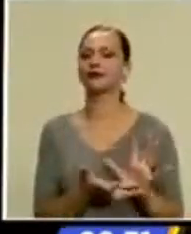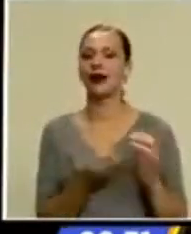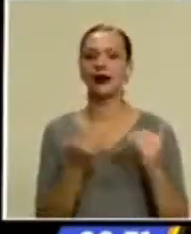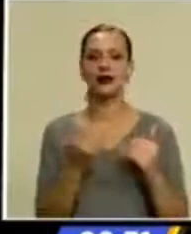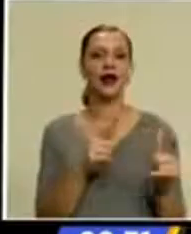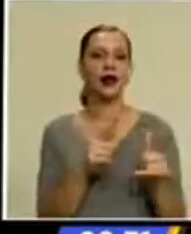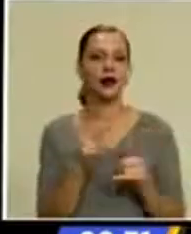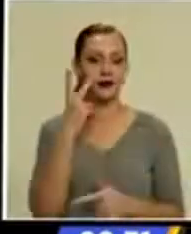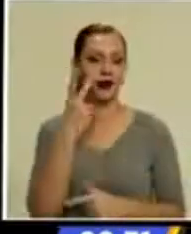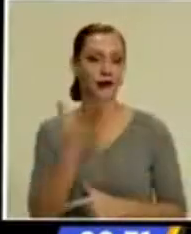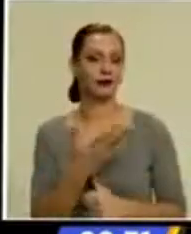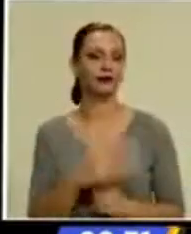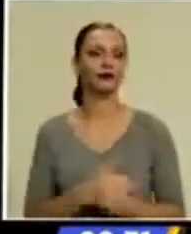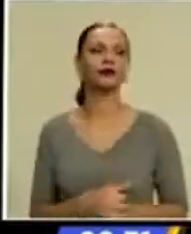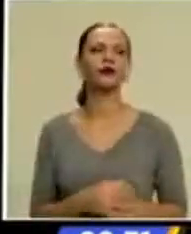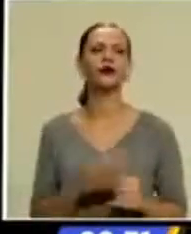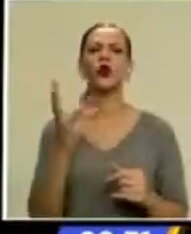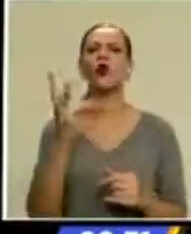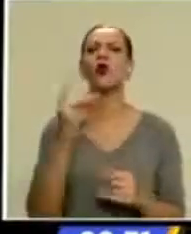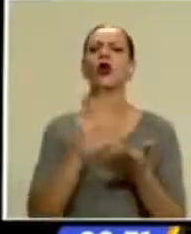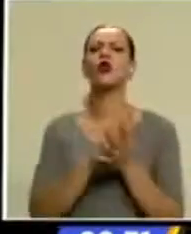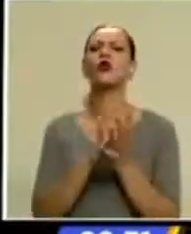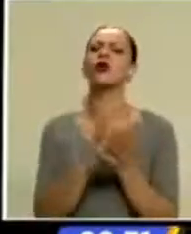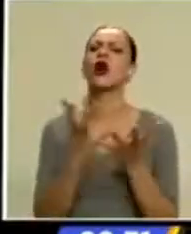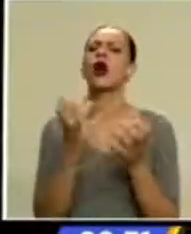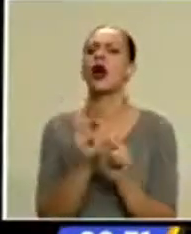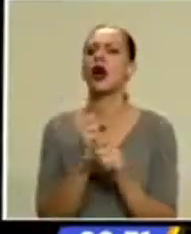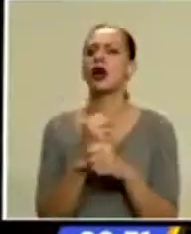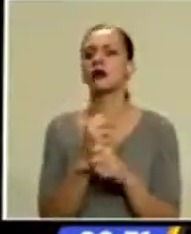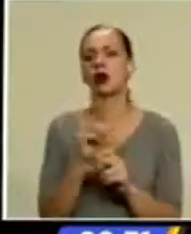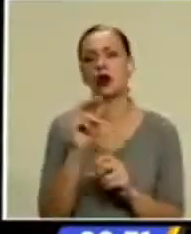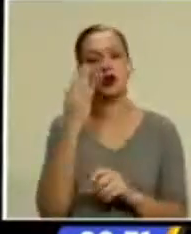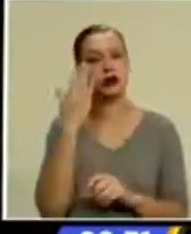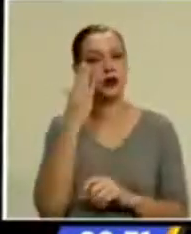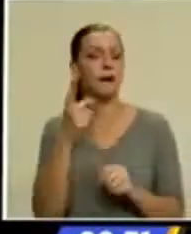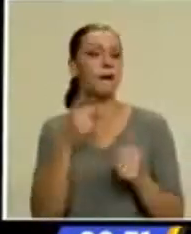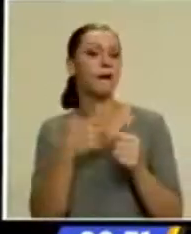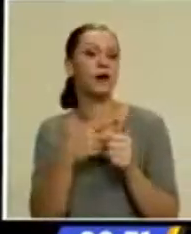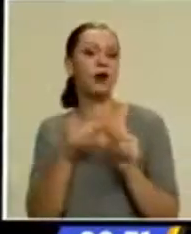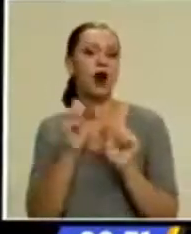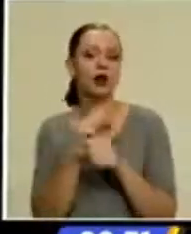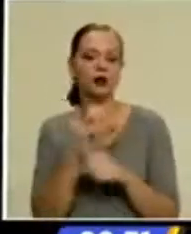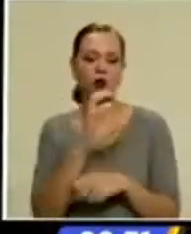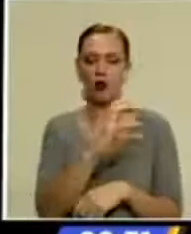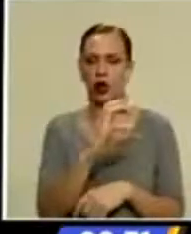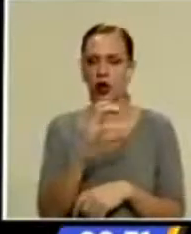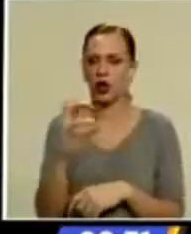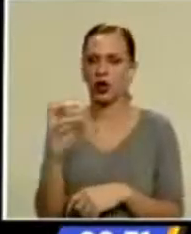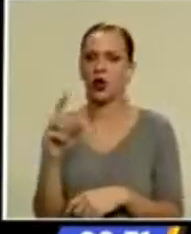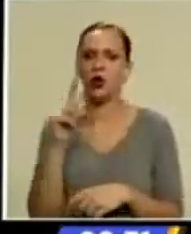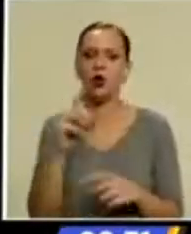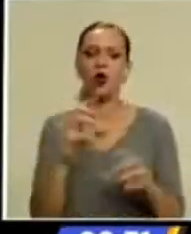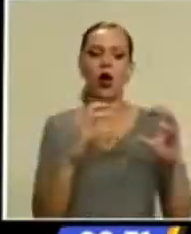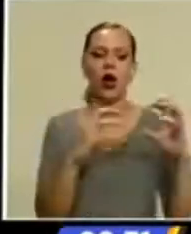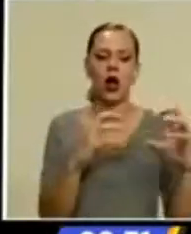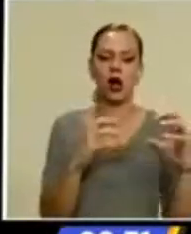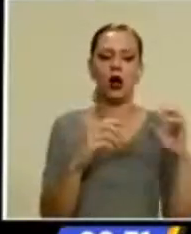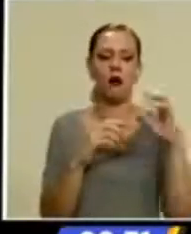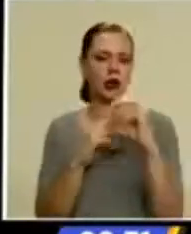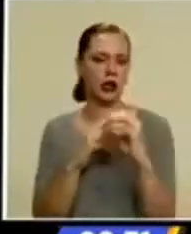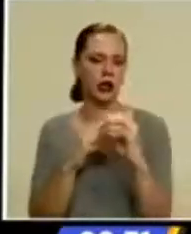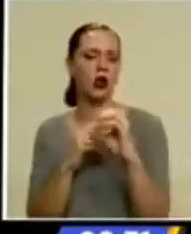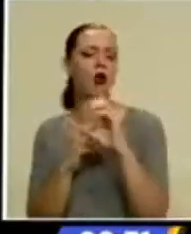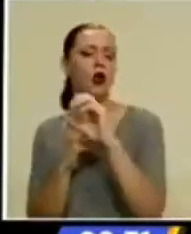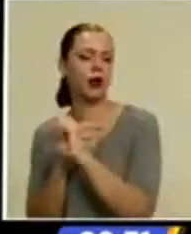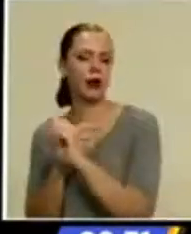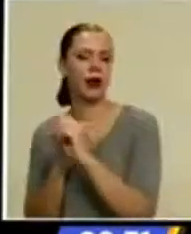nuestra masa, niños y niñas. ¿Cómo cuántas tortillas quieres que hagamos? No sé, primero podríamos hacer unas bolitas, Sergio. Ajá. Una bolita grande, una bolita